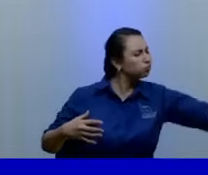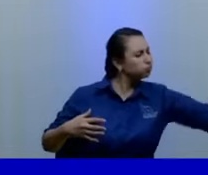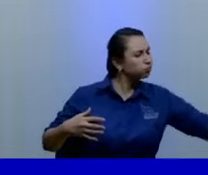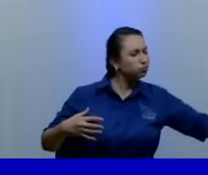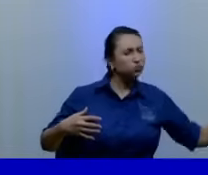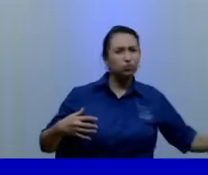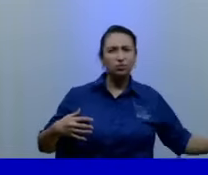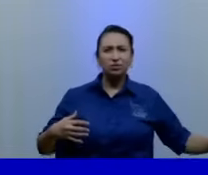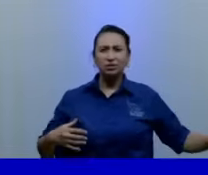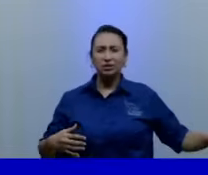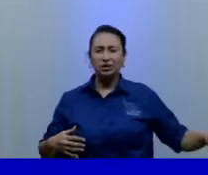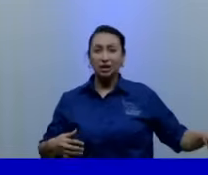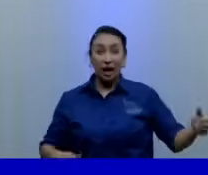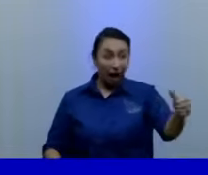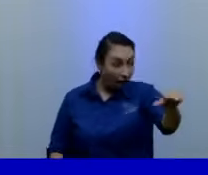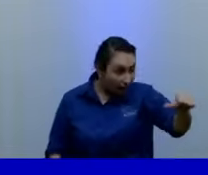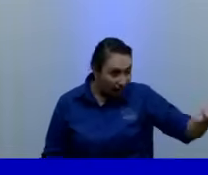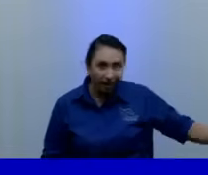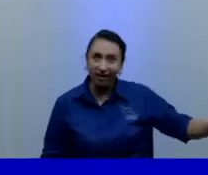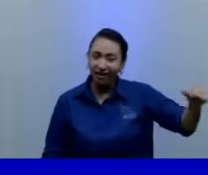estaba salando el agua.